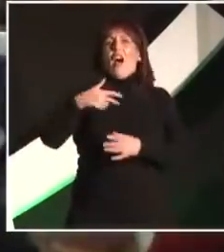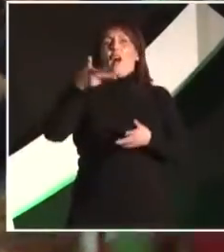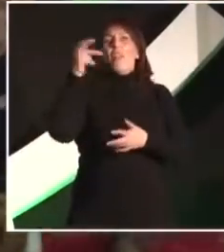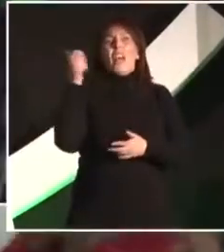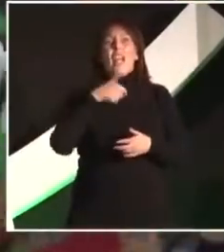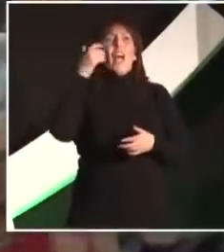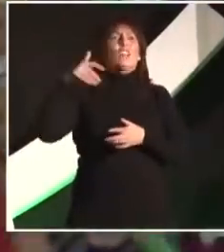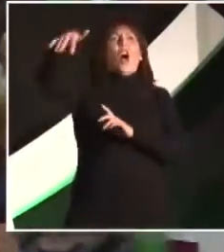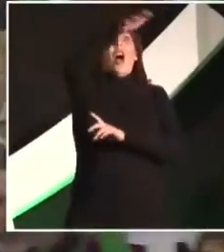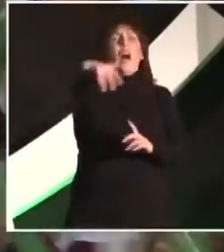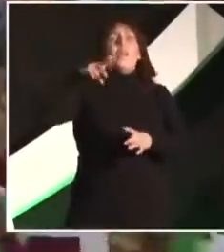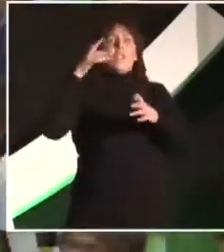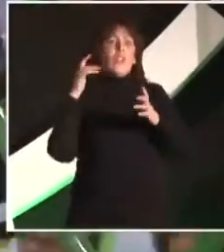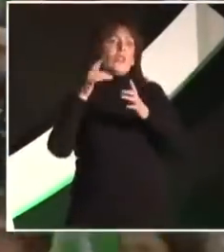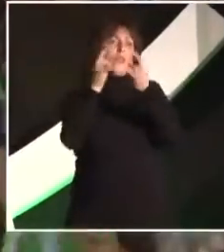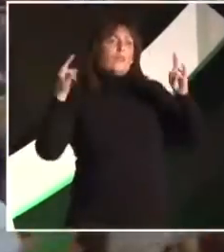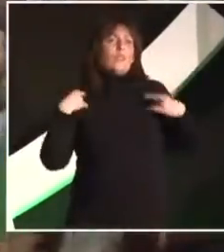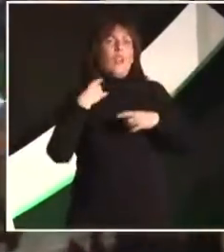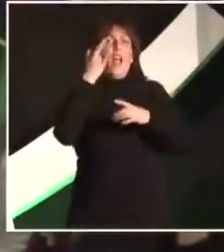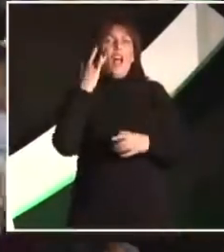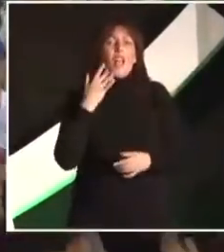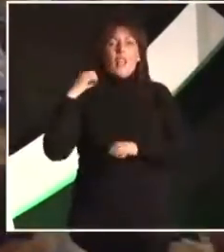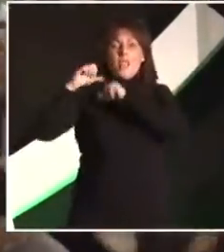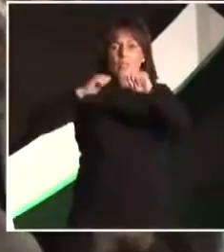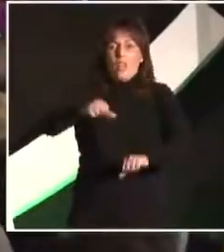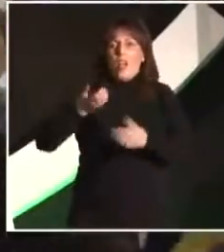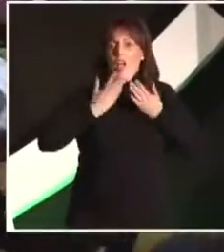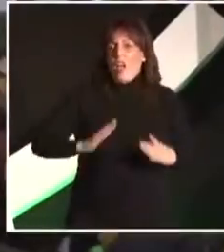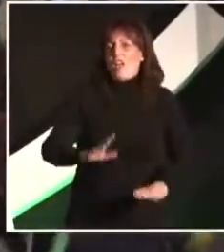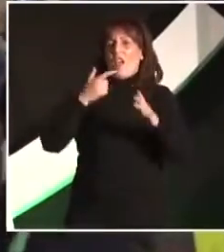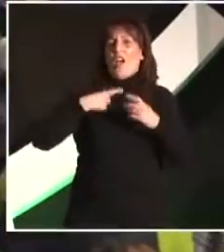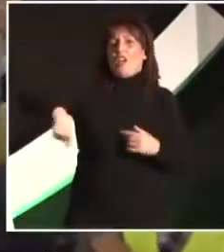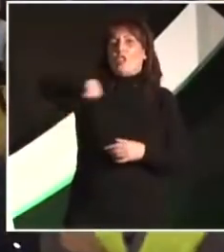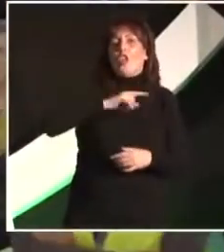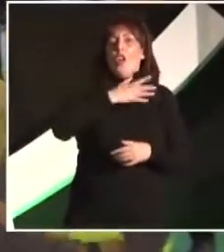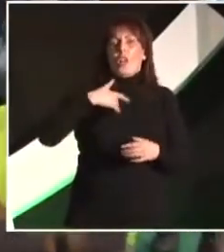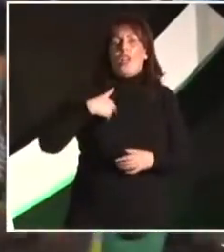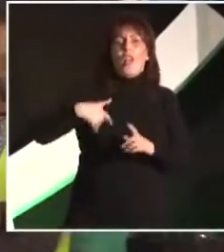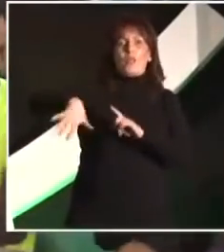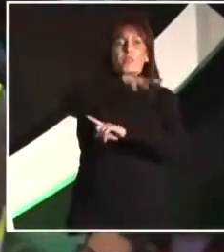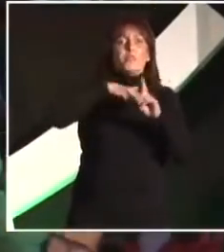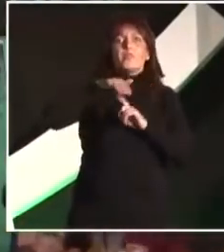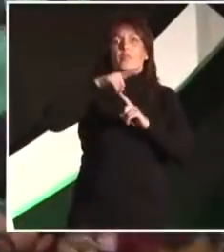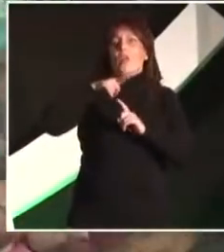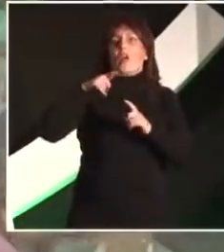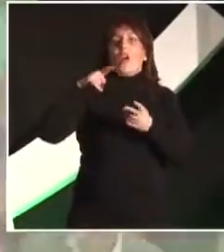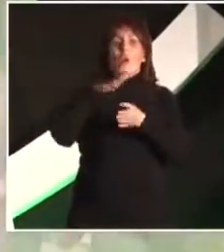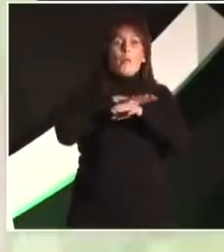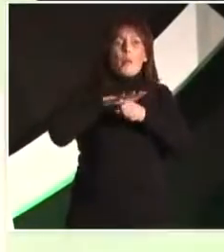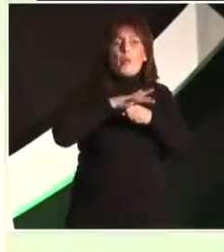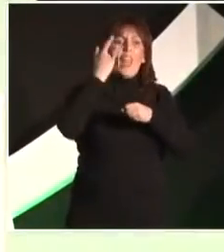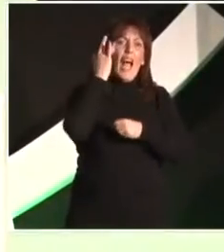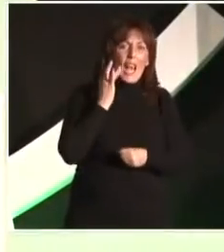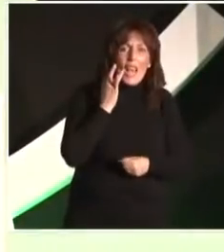limpio, a dejar a la siguiente generación de cordobeses y cordobesas una provincia intacta,